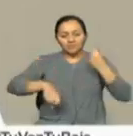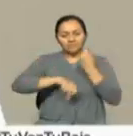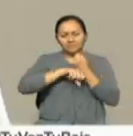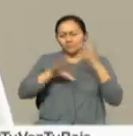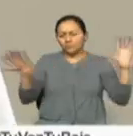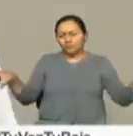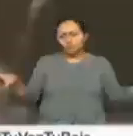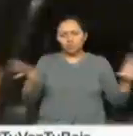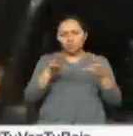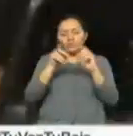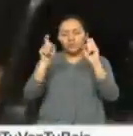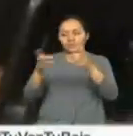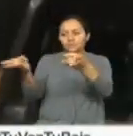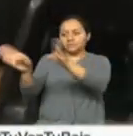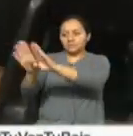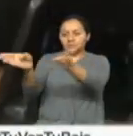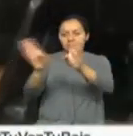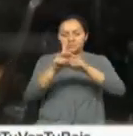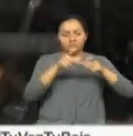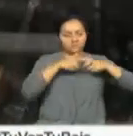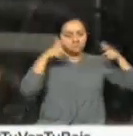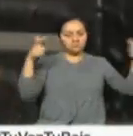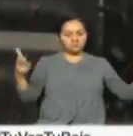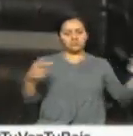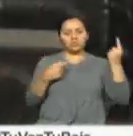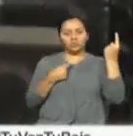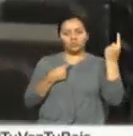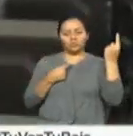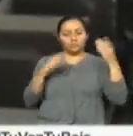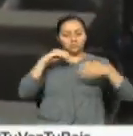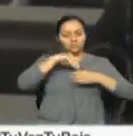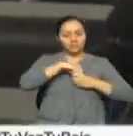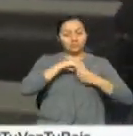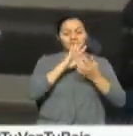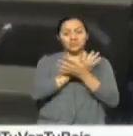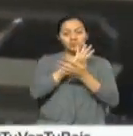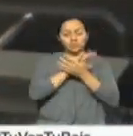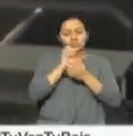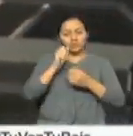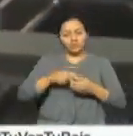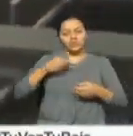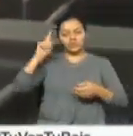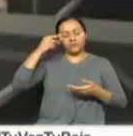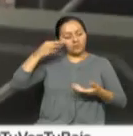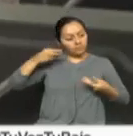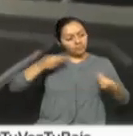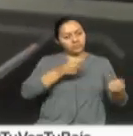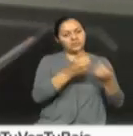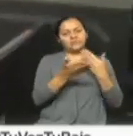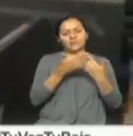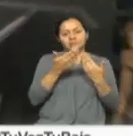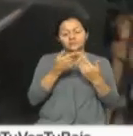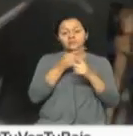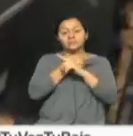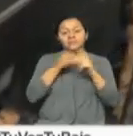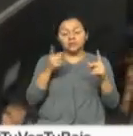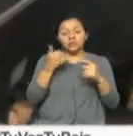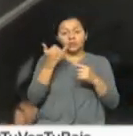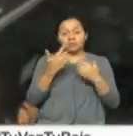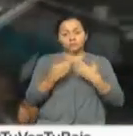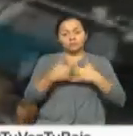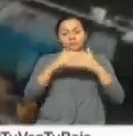deportivas. Estas escuelas del Milenio, la repotenciación del Olmedo,